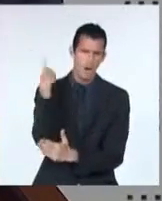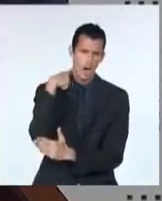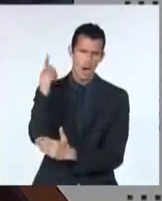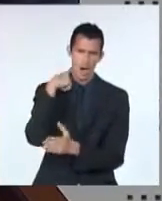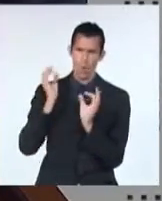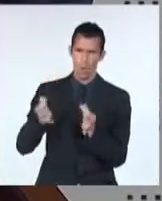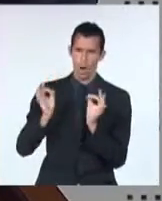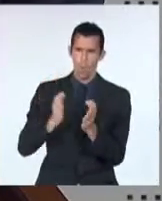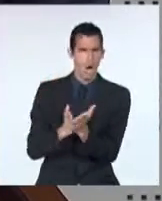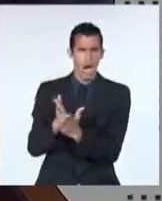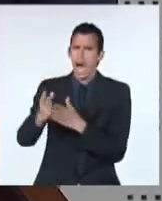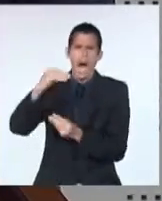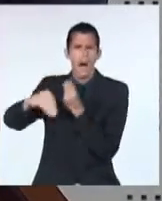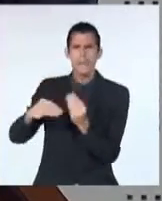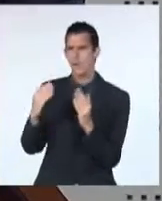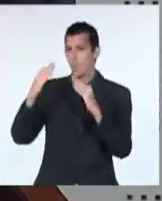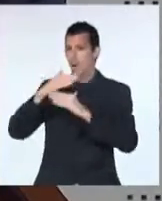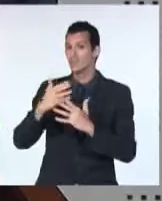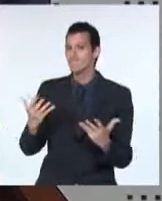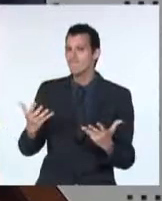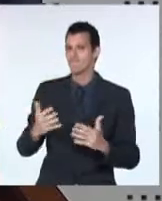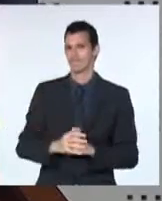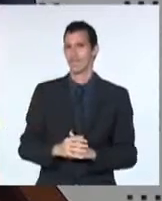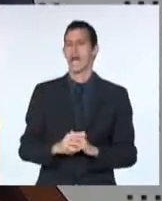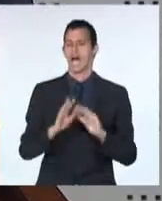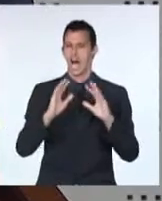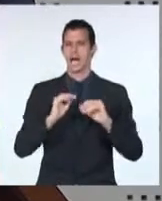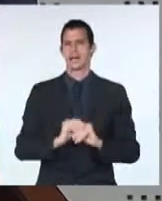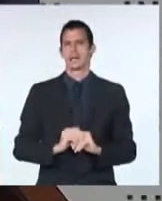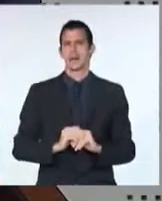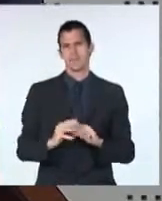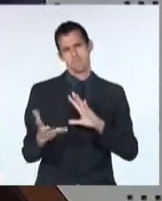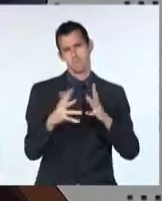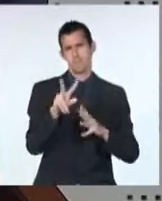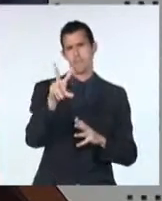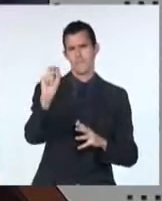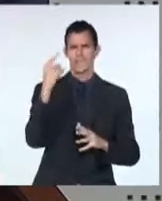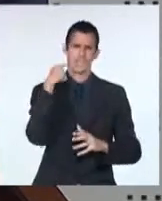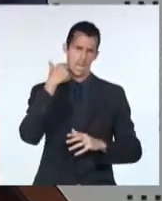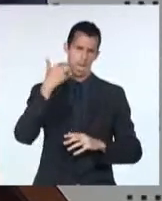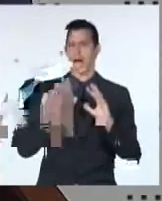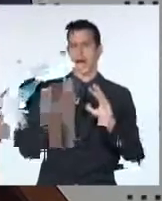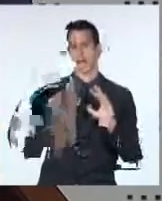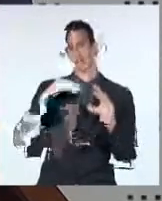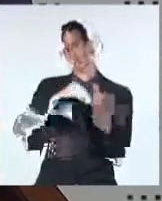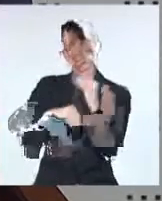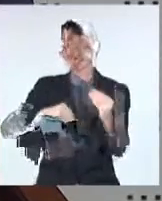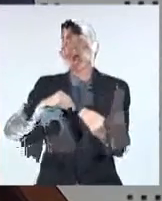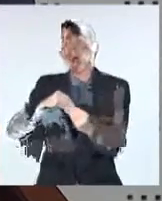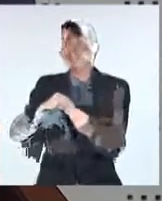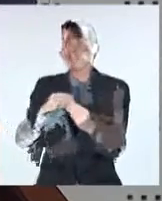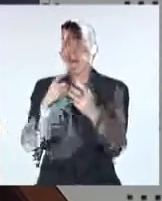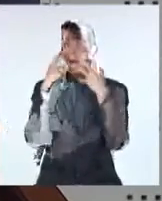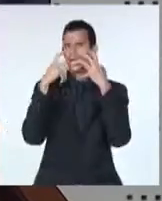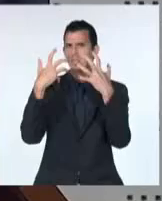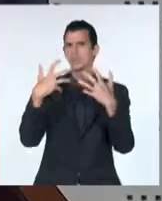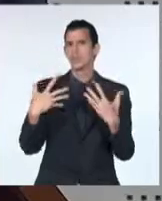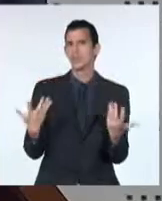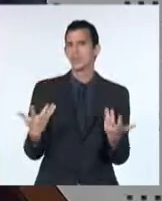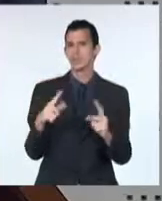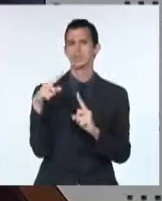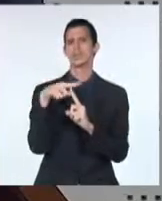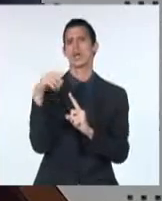vencerlos lo que nos hizo nacer como grupo. Somos los 77 y China, y somos más.